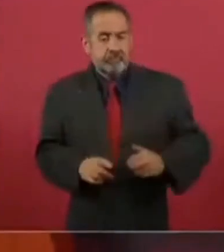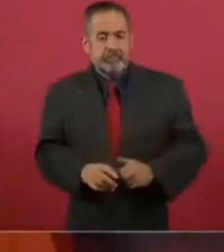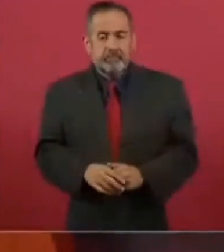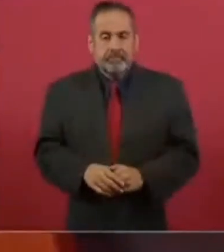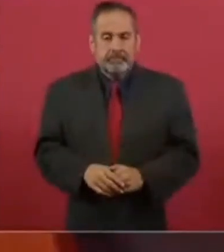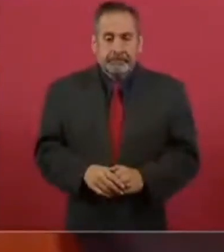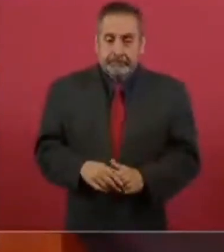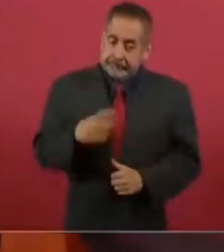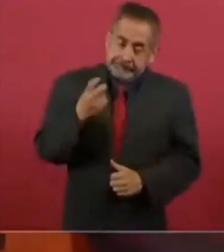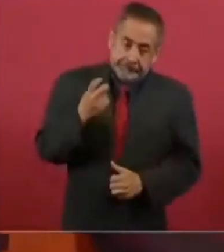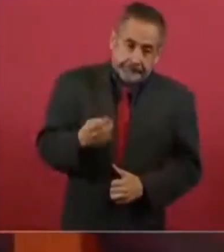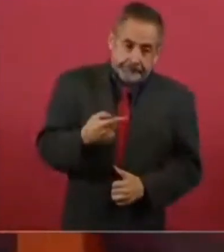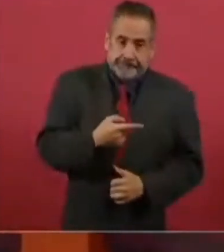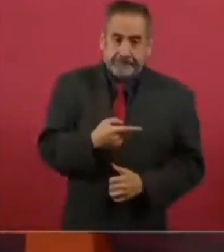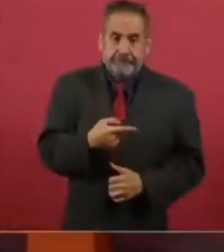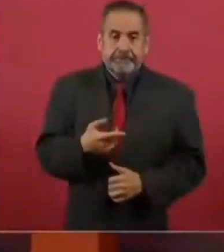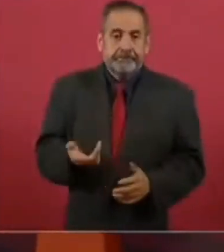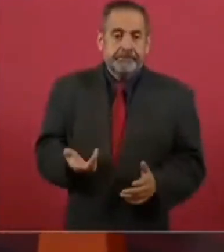Y eso